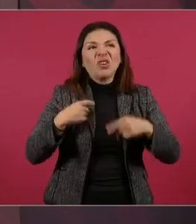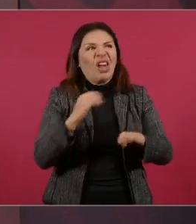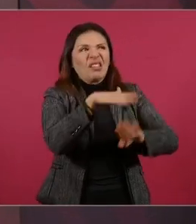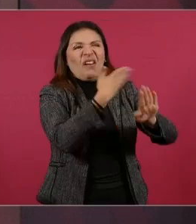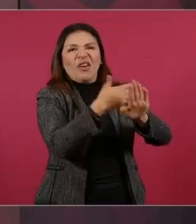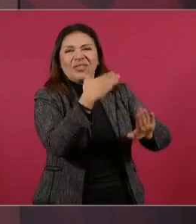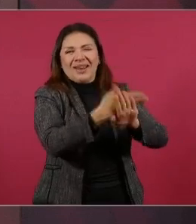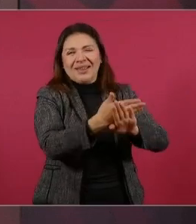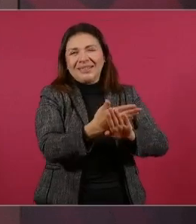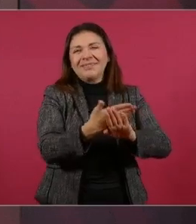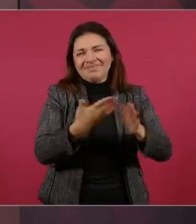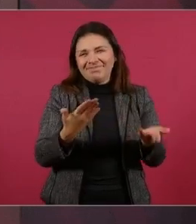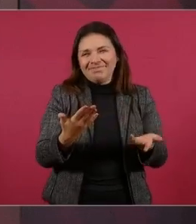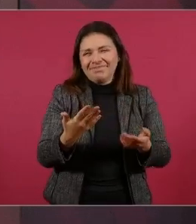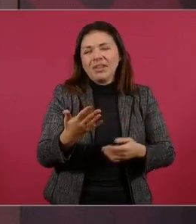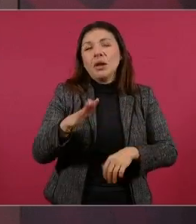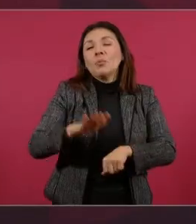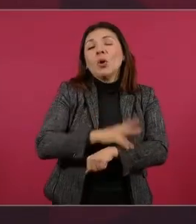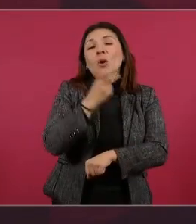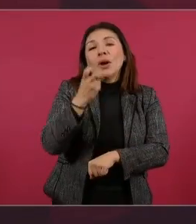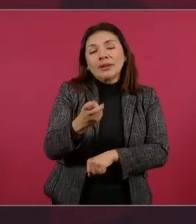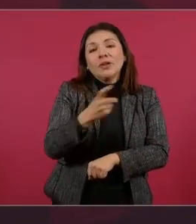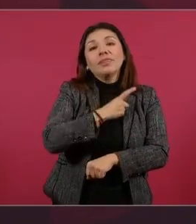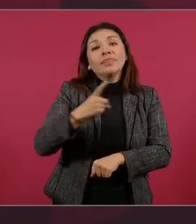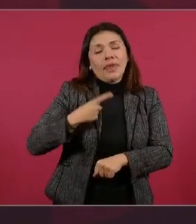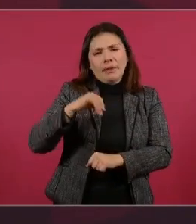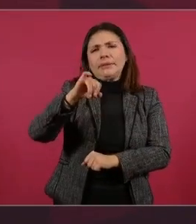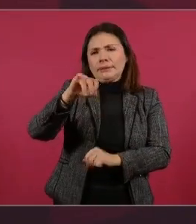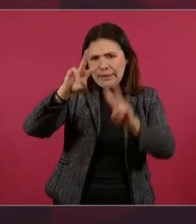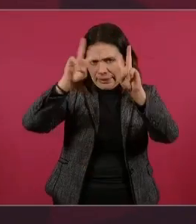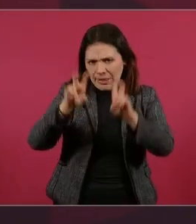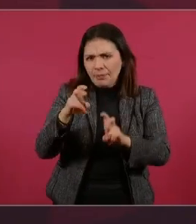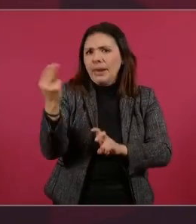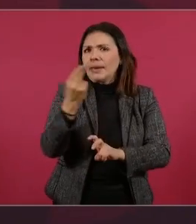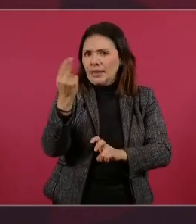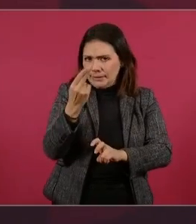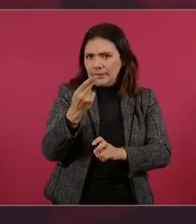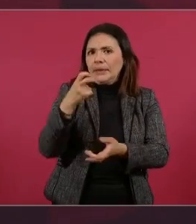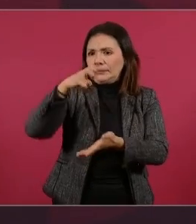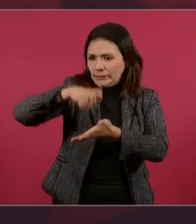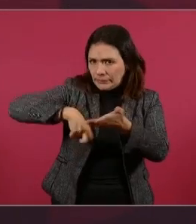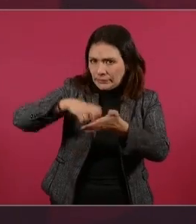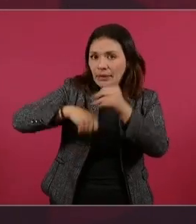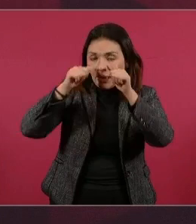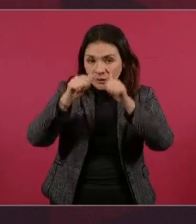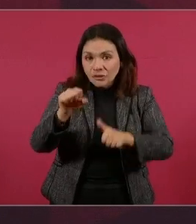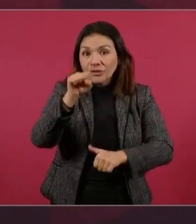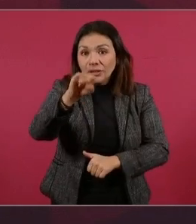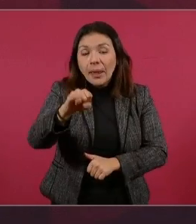de modo que es un asunto que hay que atenderlo desde luego